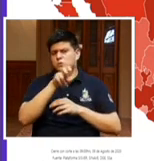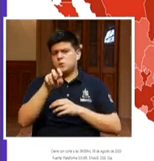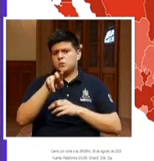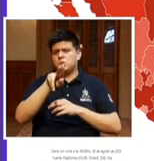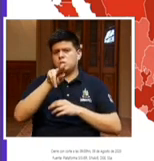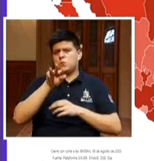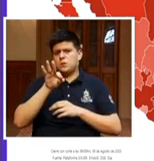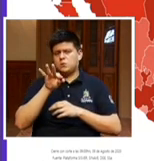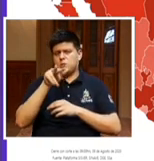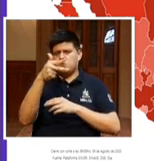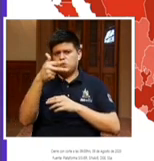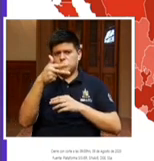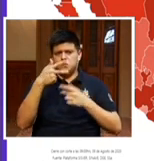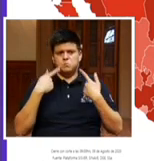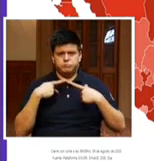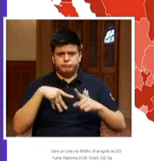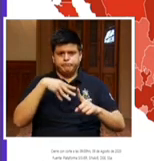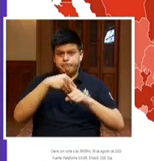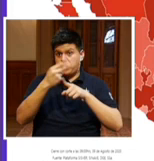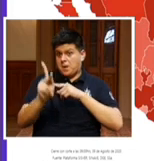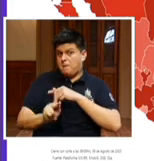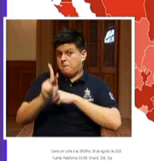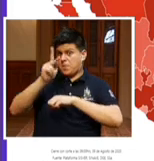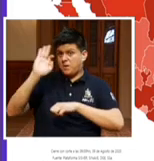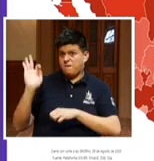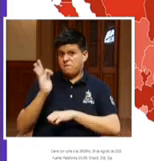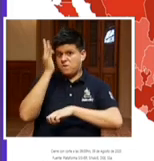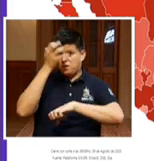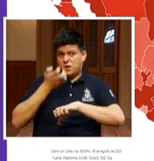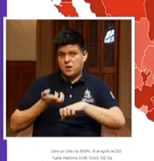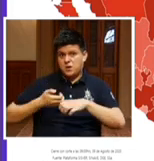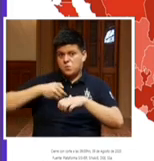a nivel federal está en séptimo lugar con